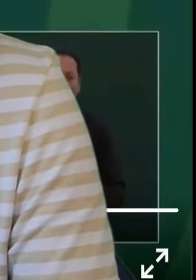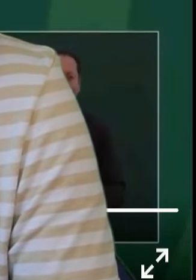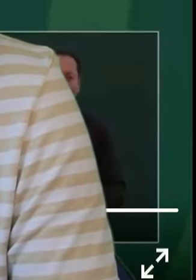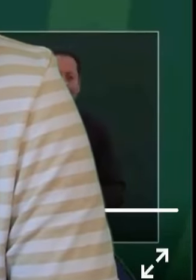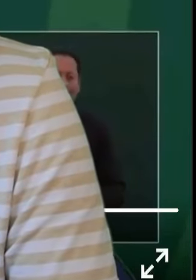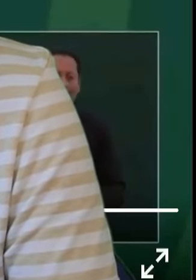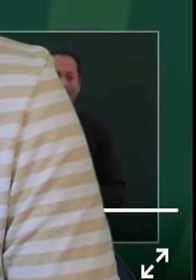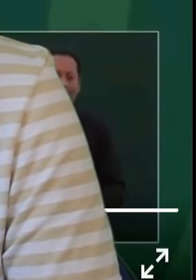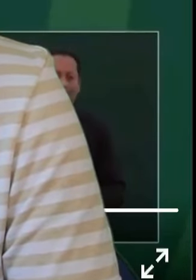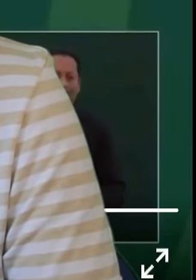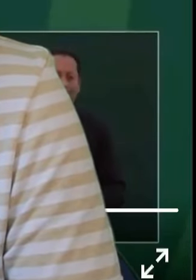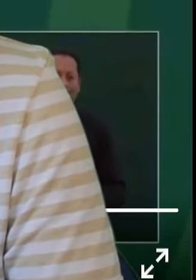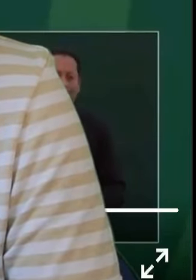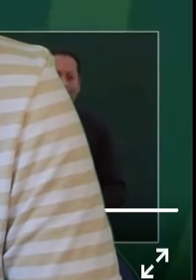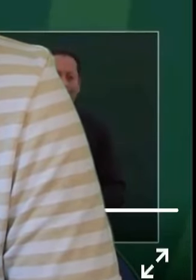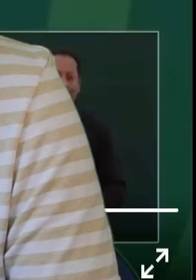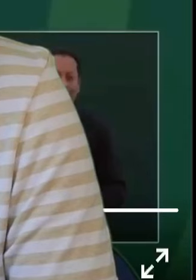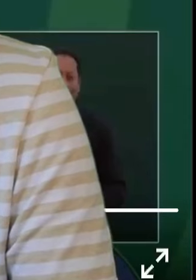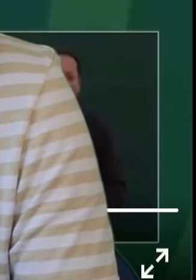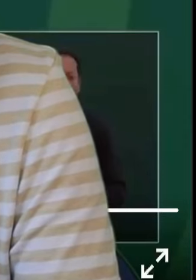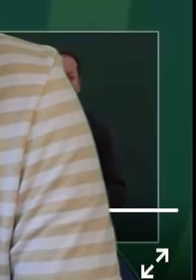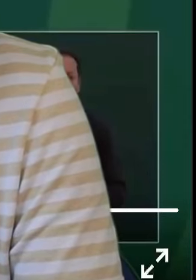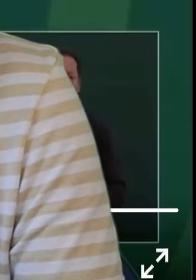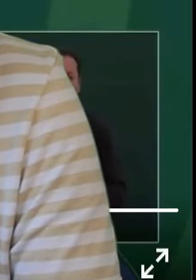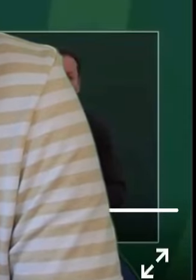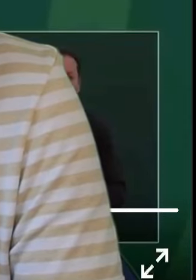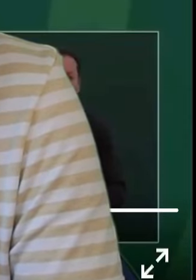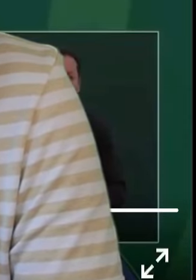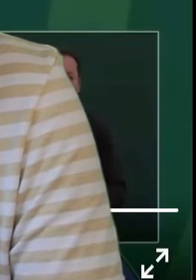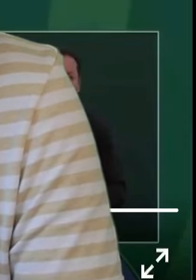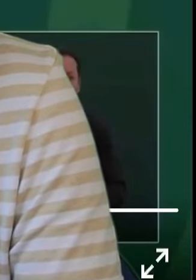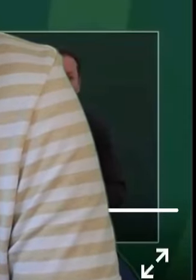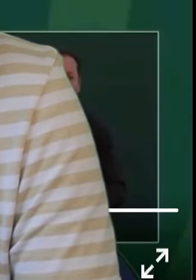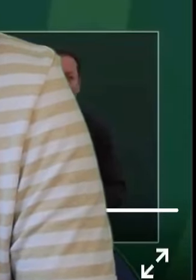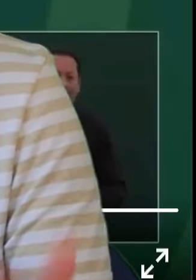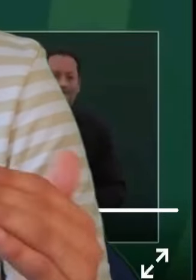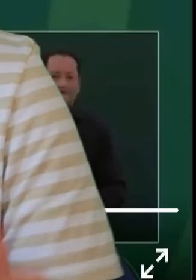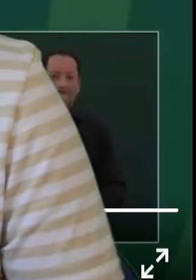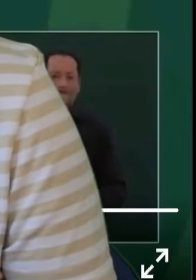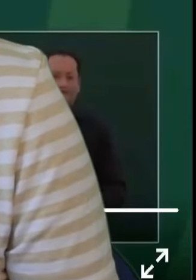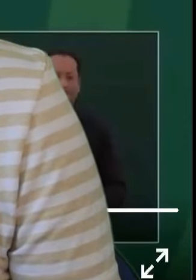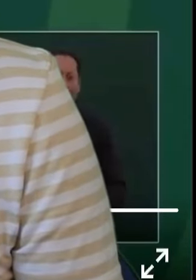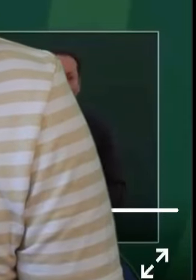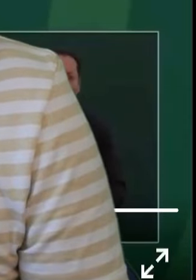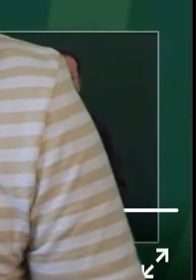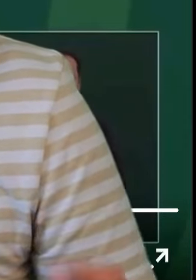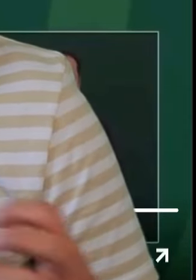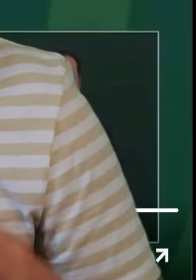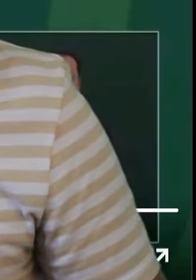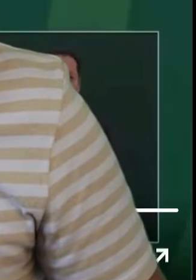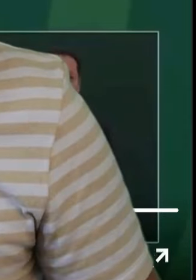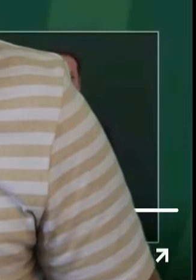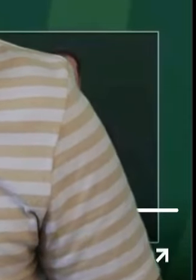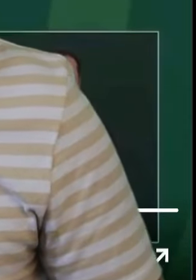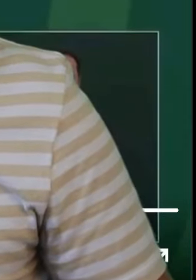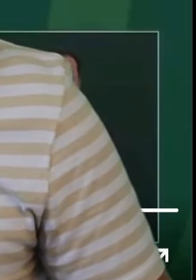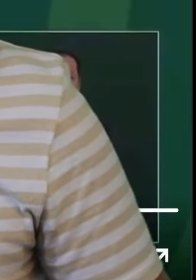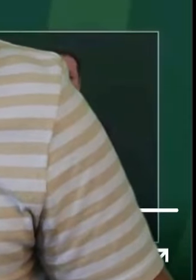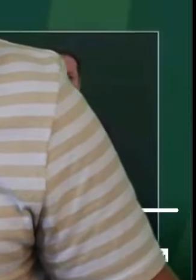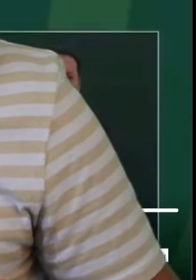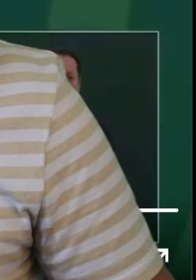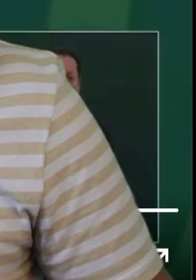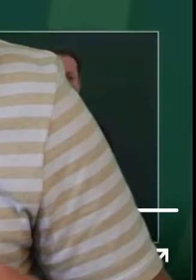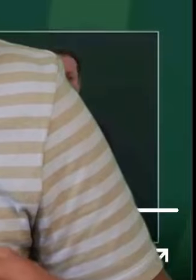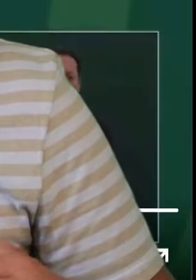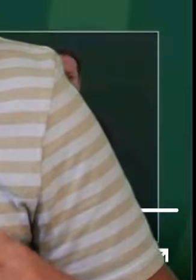ahorita en el barómetro bloomberg Pues sí en efecto algo le ha quitado entre que con Mines entre